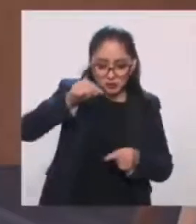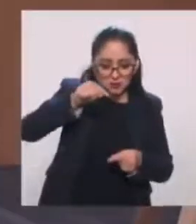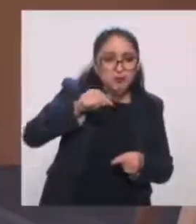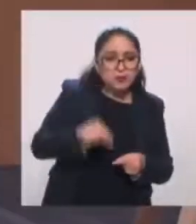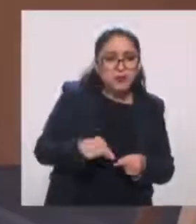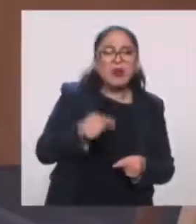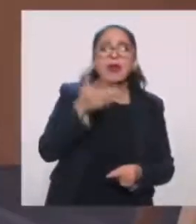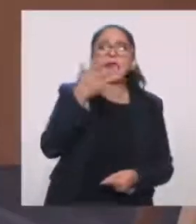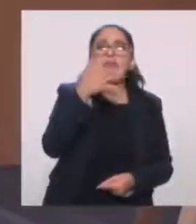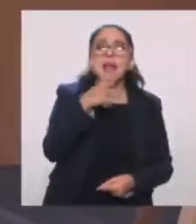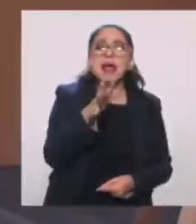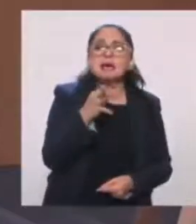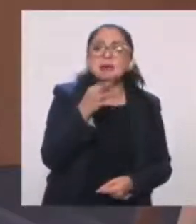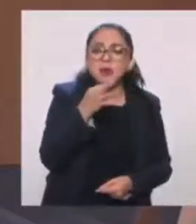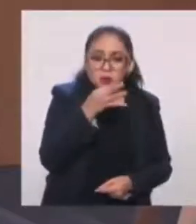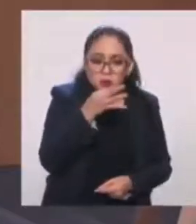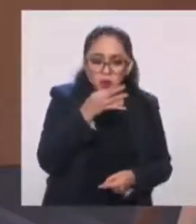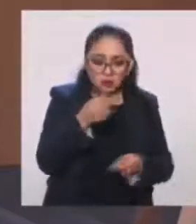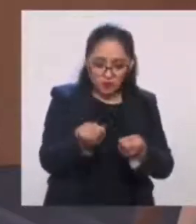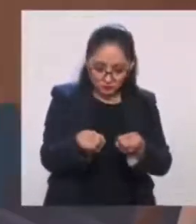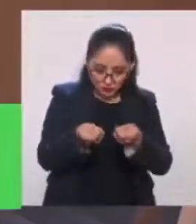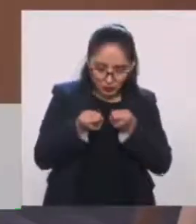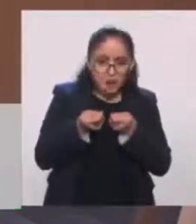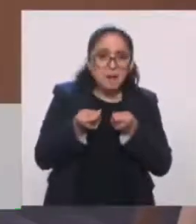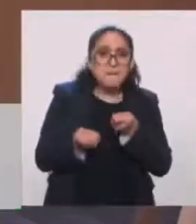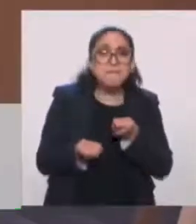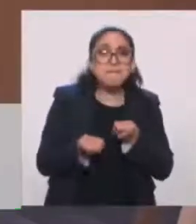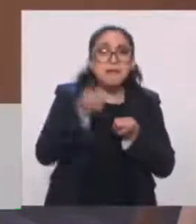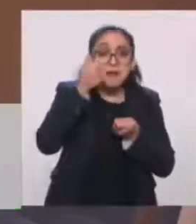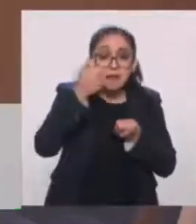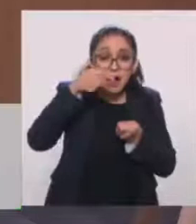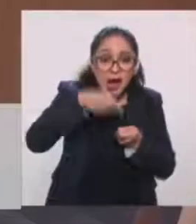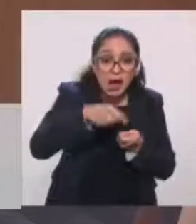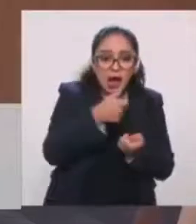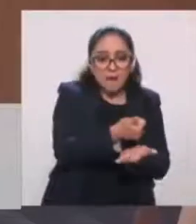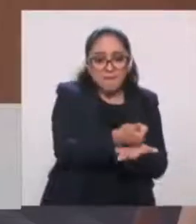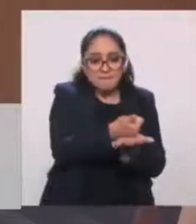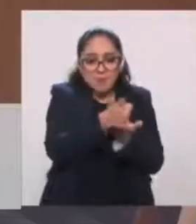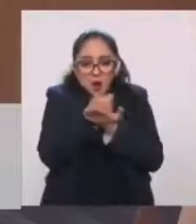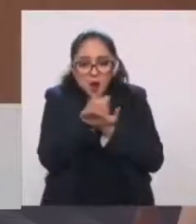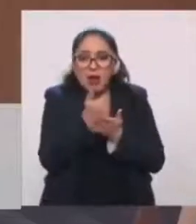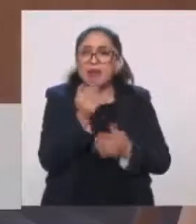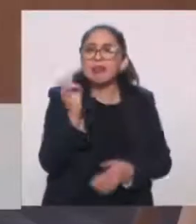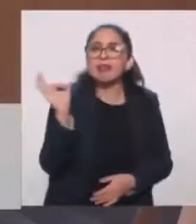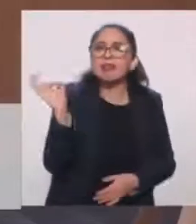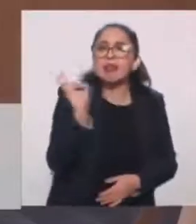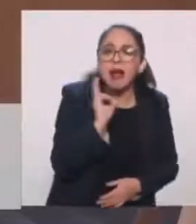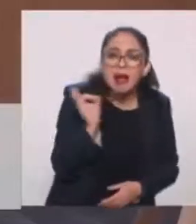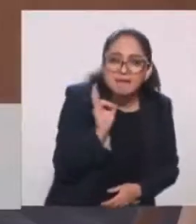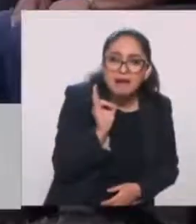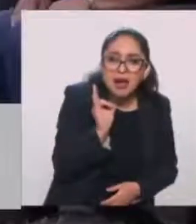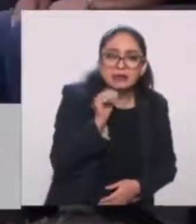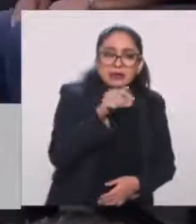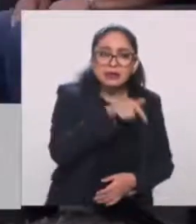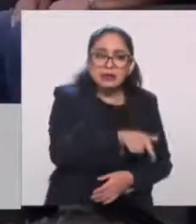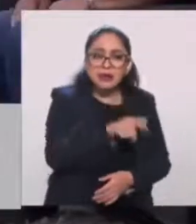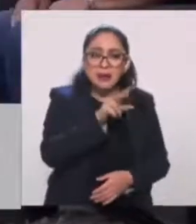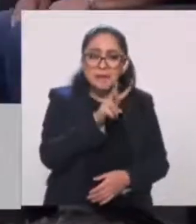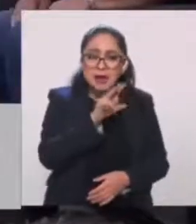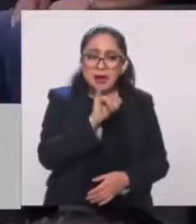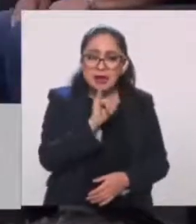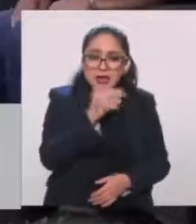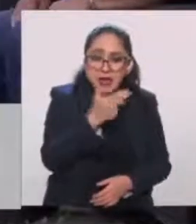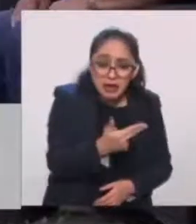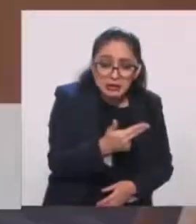de 10 minutos tenemos una primer prueba que nos puede orientar hacia una persona ha dejado de ser seronegativa. En menos de